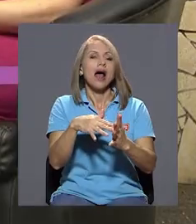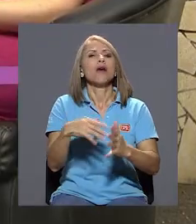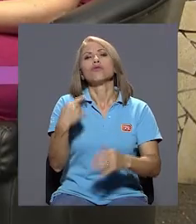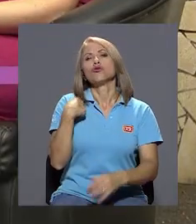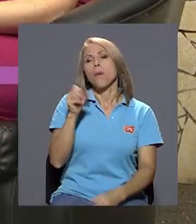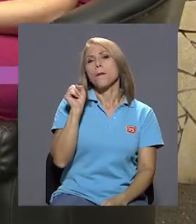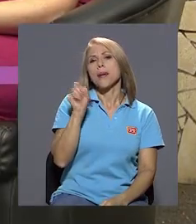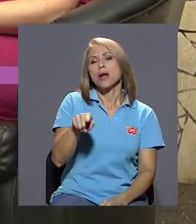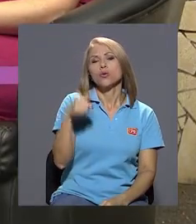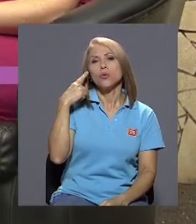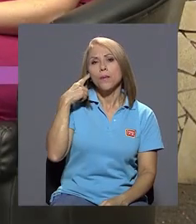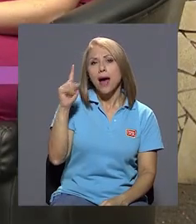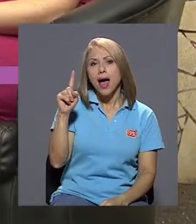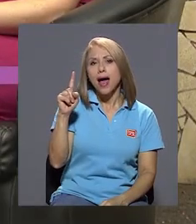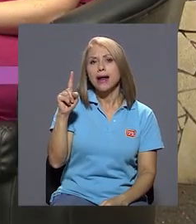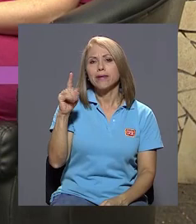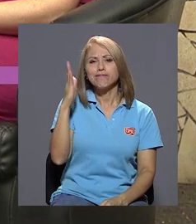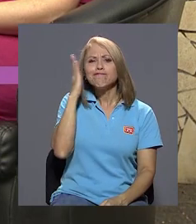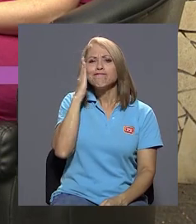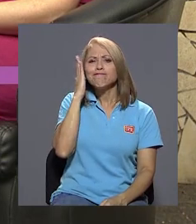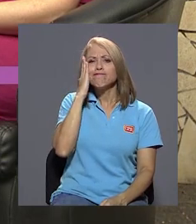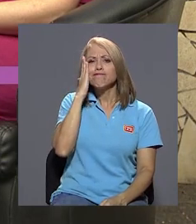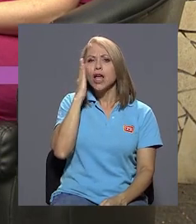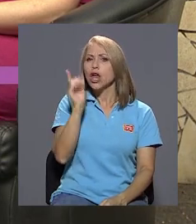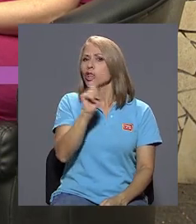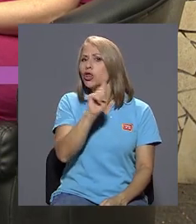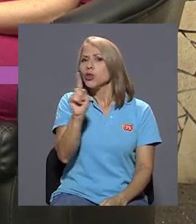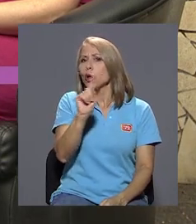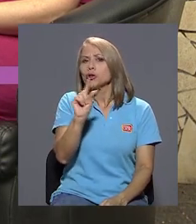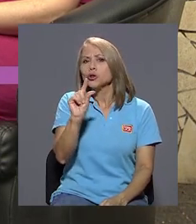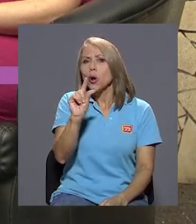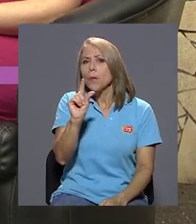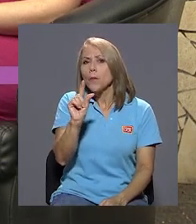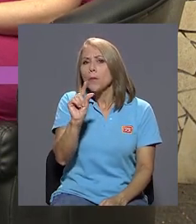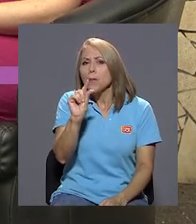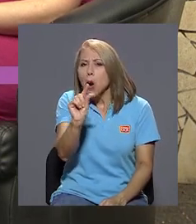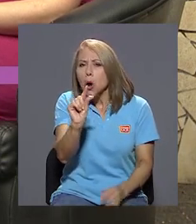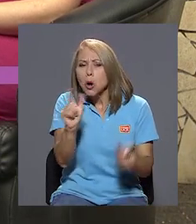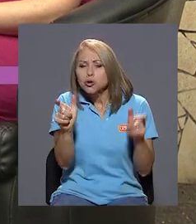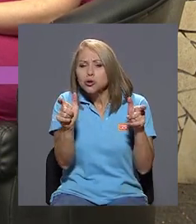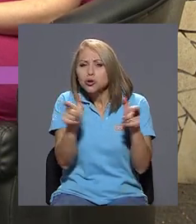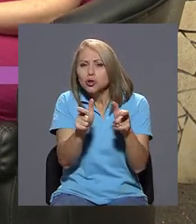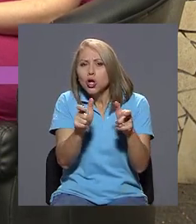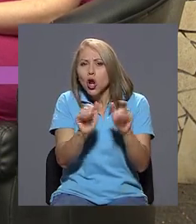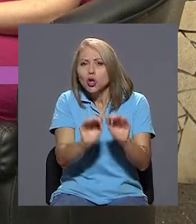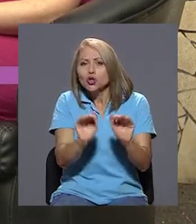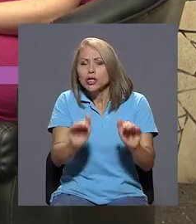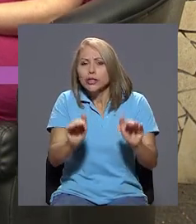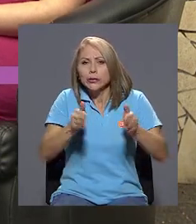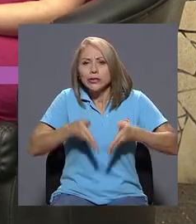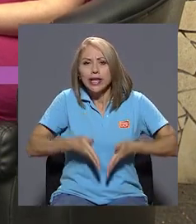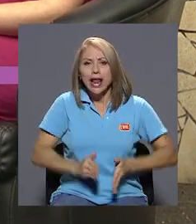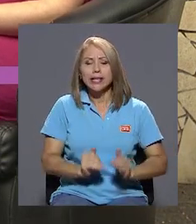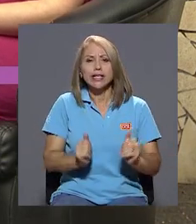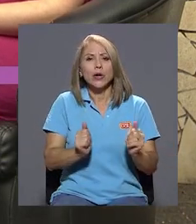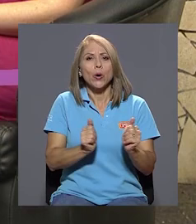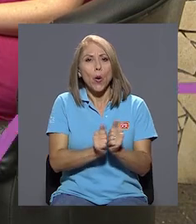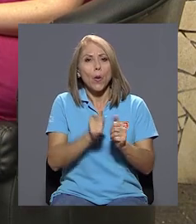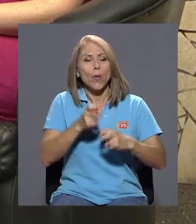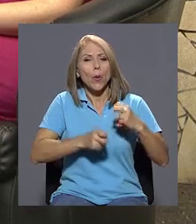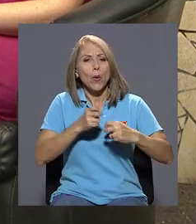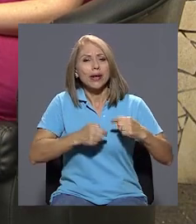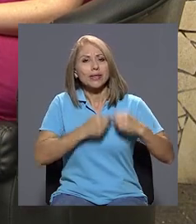Okay. Sí, le pregunto pues un poco para darnos idea de que no son pocos tal vez los niños que nacen con